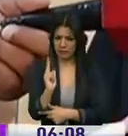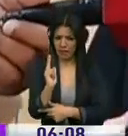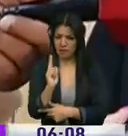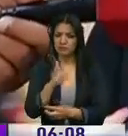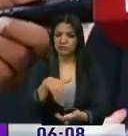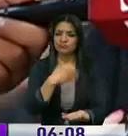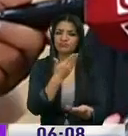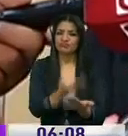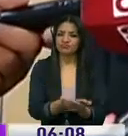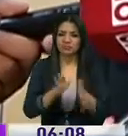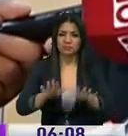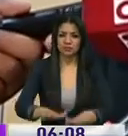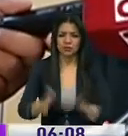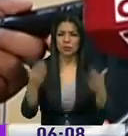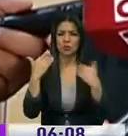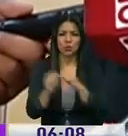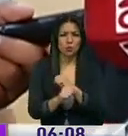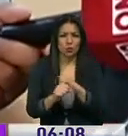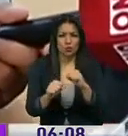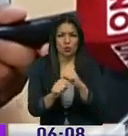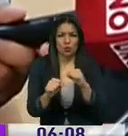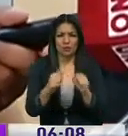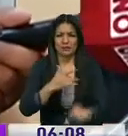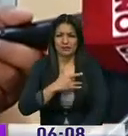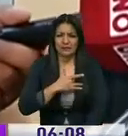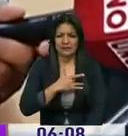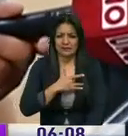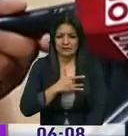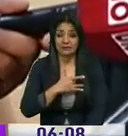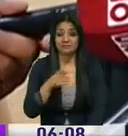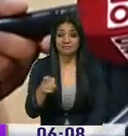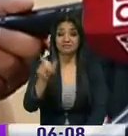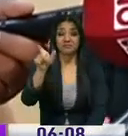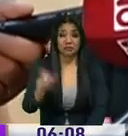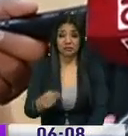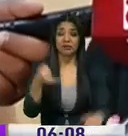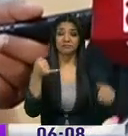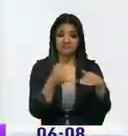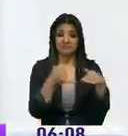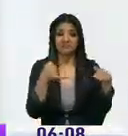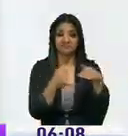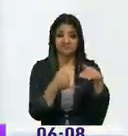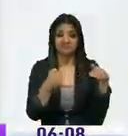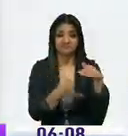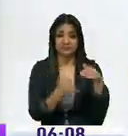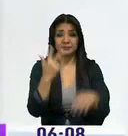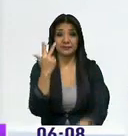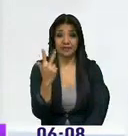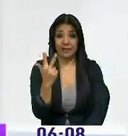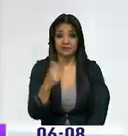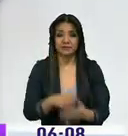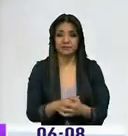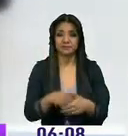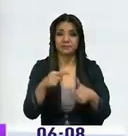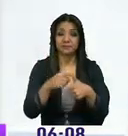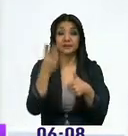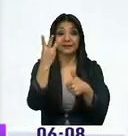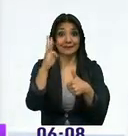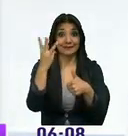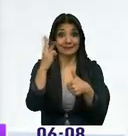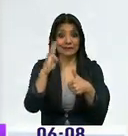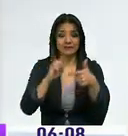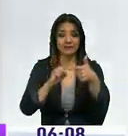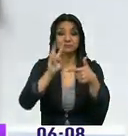ha producido un hecho execrable, esto es que ha usado sexualmente a esta persona. Las hermanas tienen 16, 22